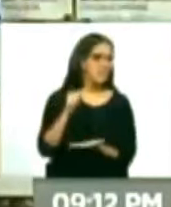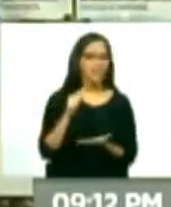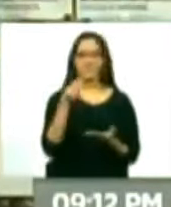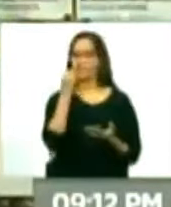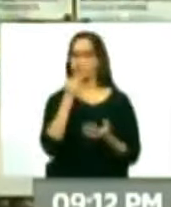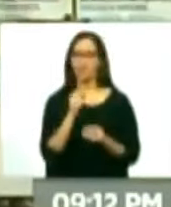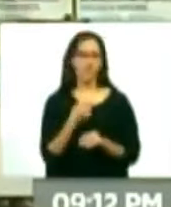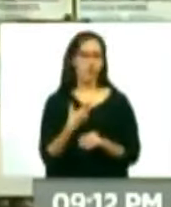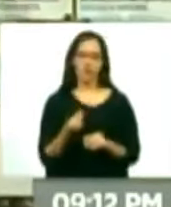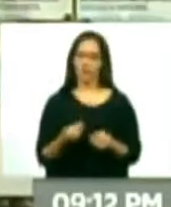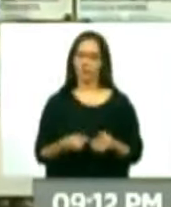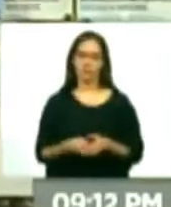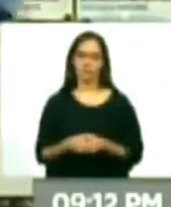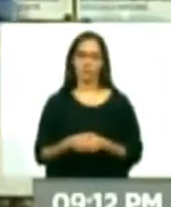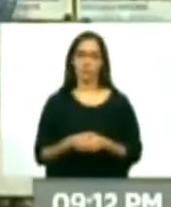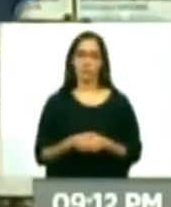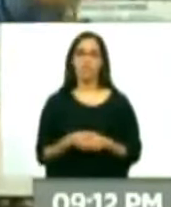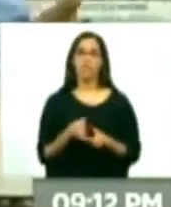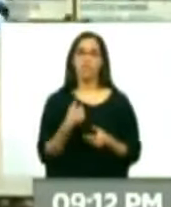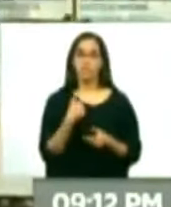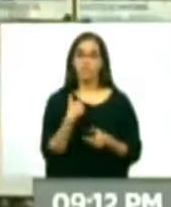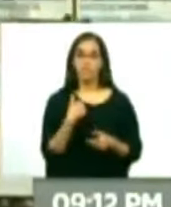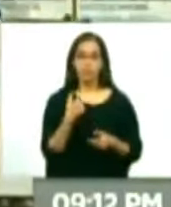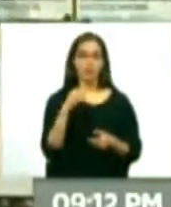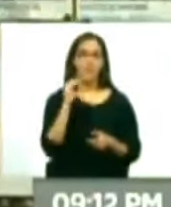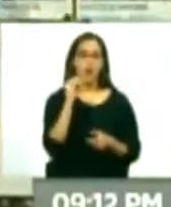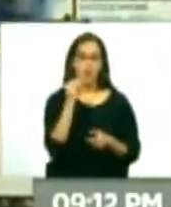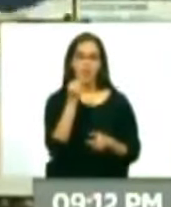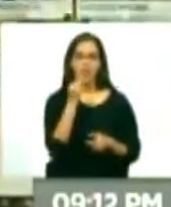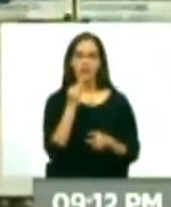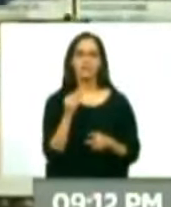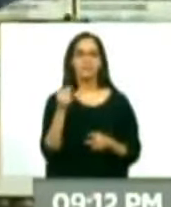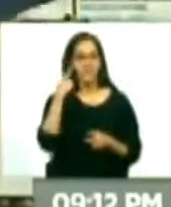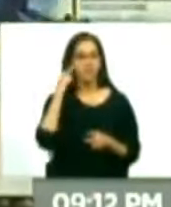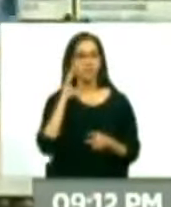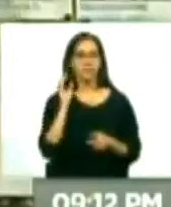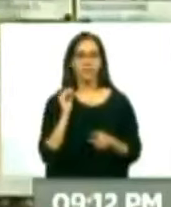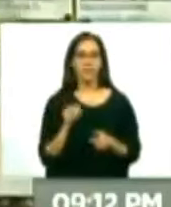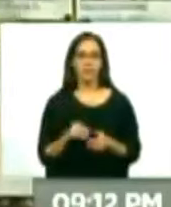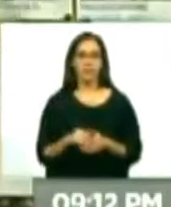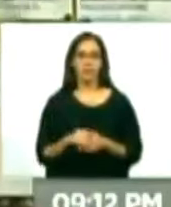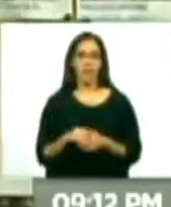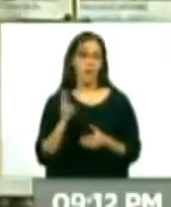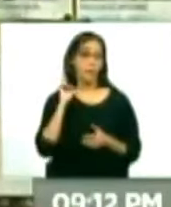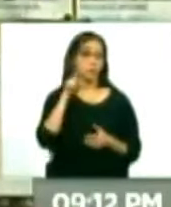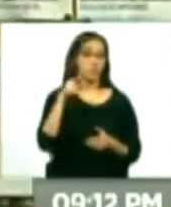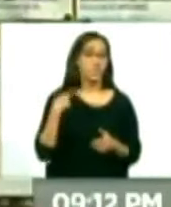alimentos. No, no, no, no. Yo hablé de comer y usted sabe que estoy hablando. A menos que usted tenga tiempo que no come.